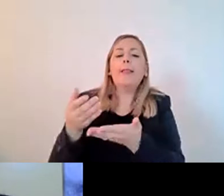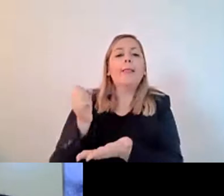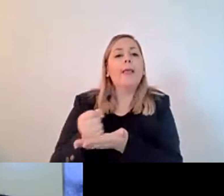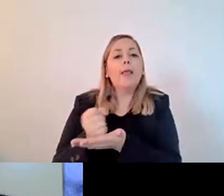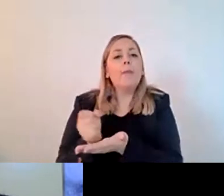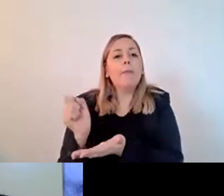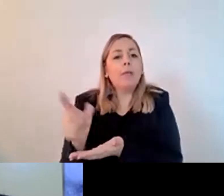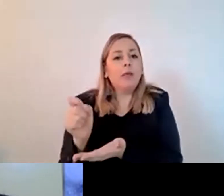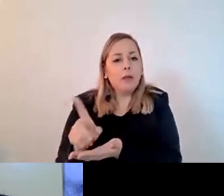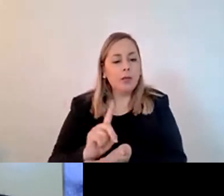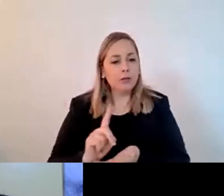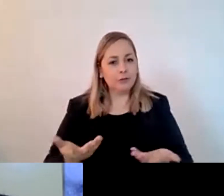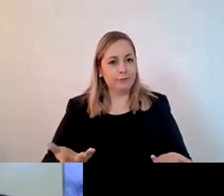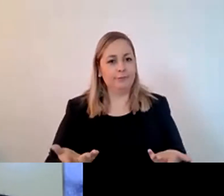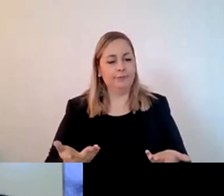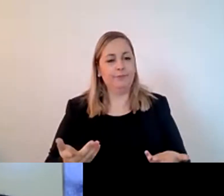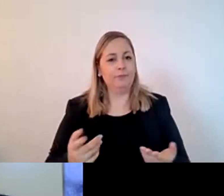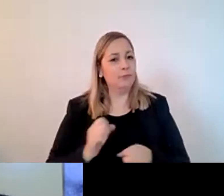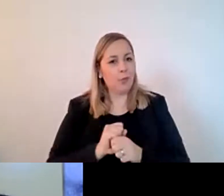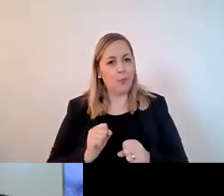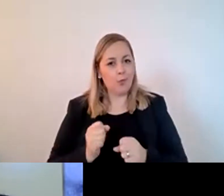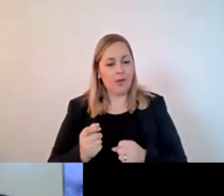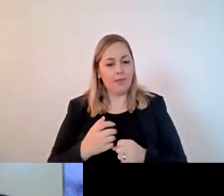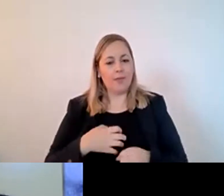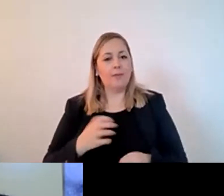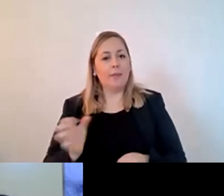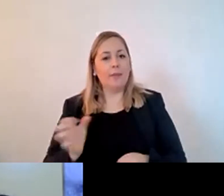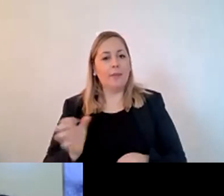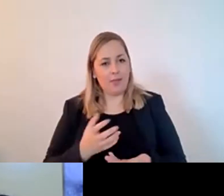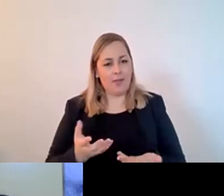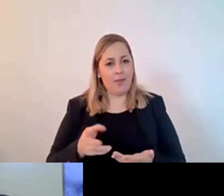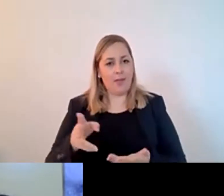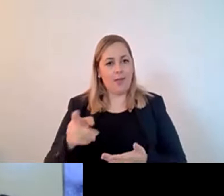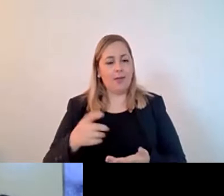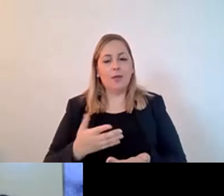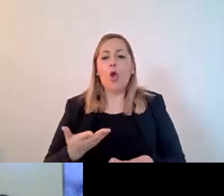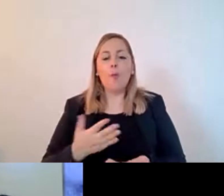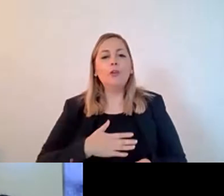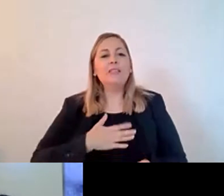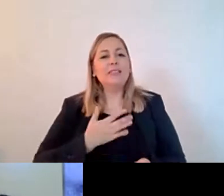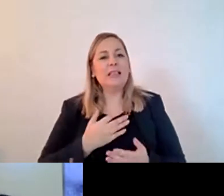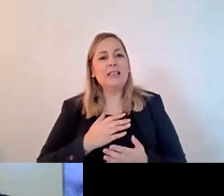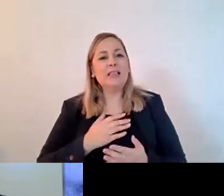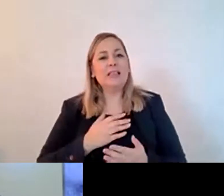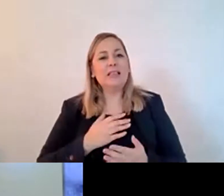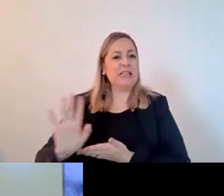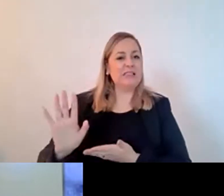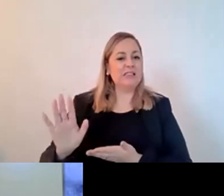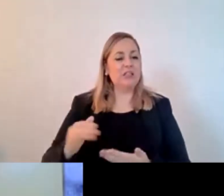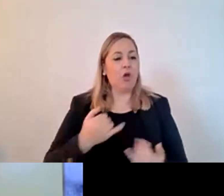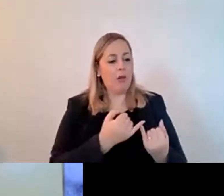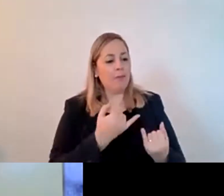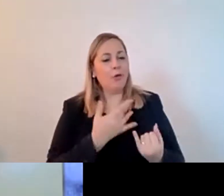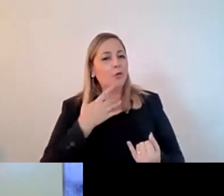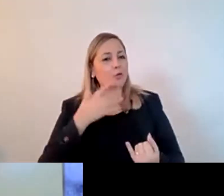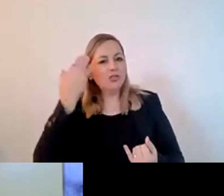allá. No, tampoco se ponen en el lugar del niño muchas veces, que ese niño se siente rechazado por sus amigos sin saber por qué,